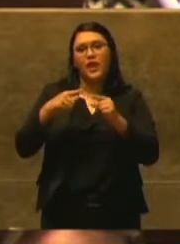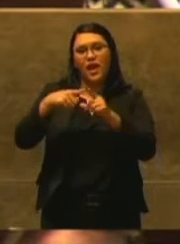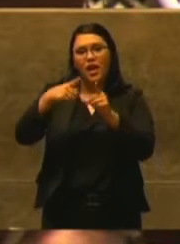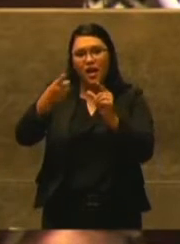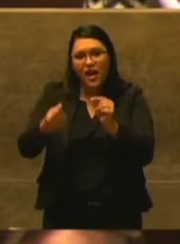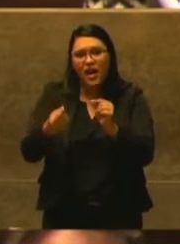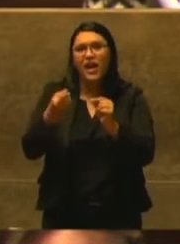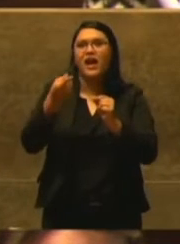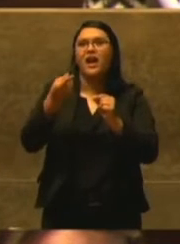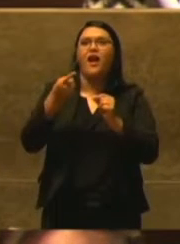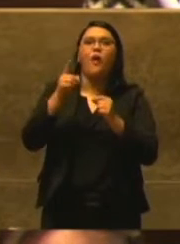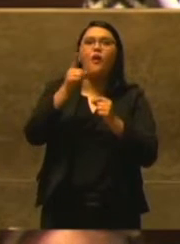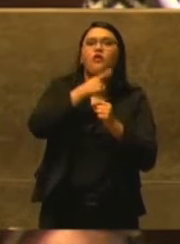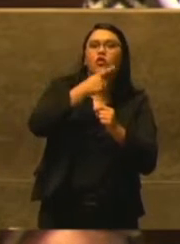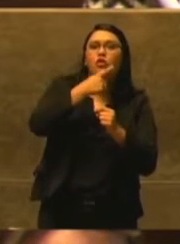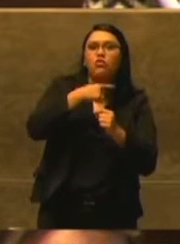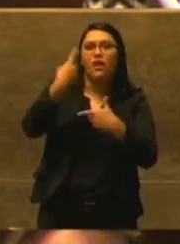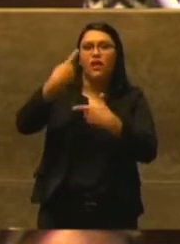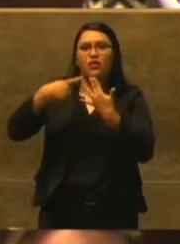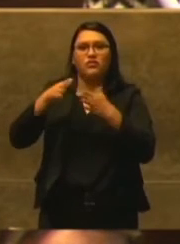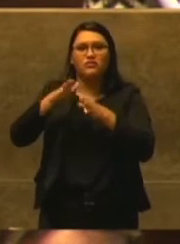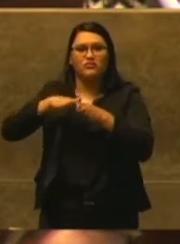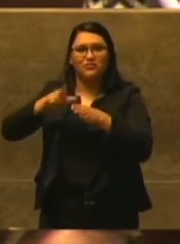lugar propias de la comunidad.